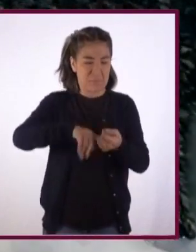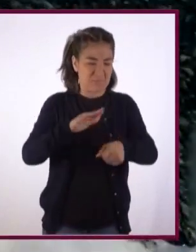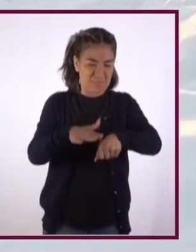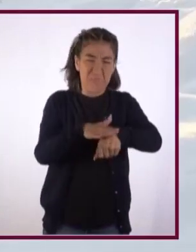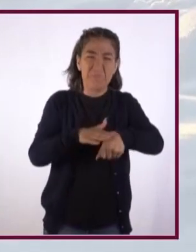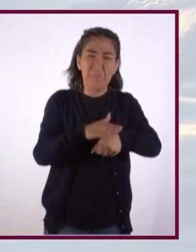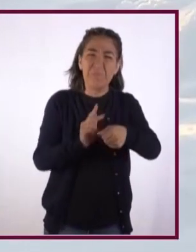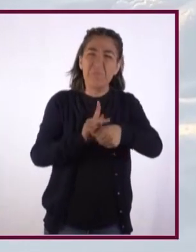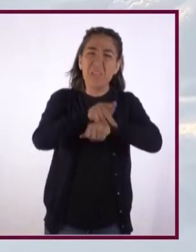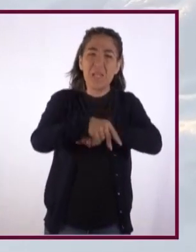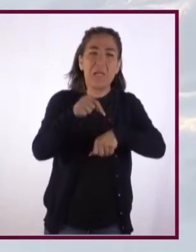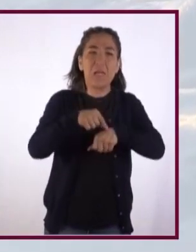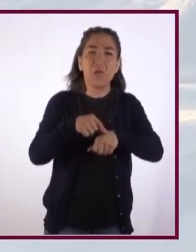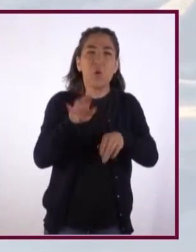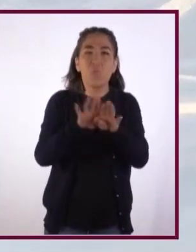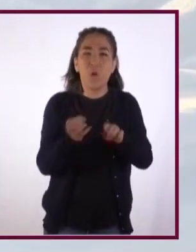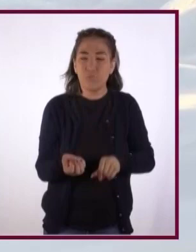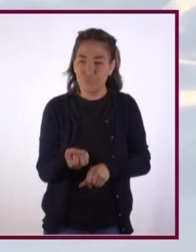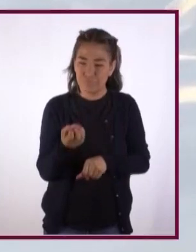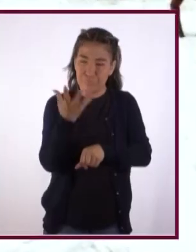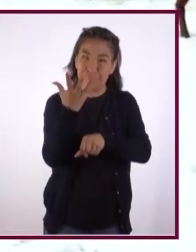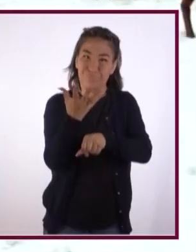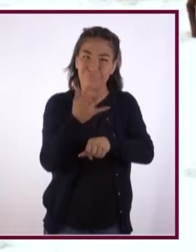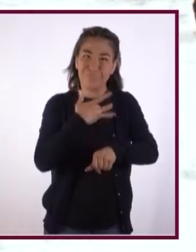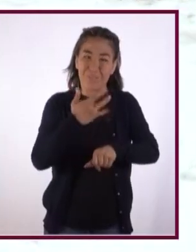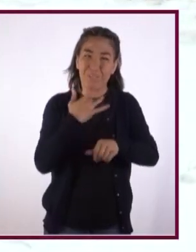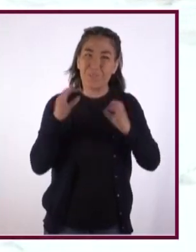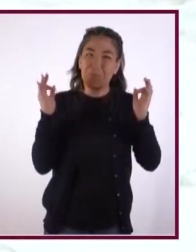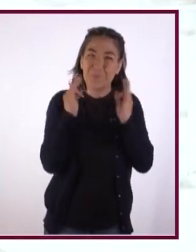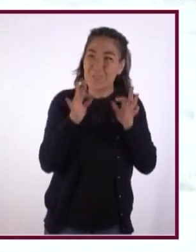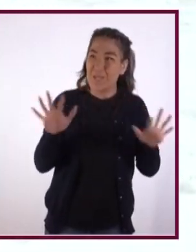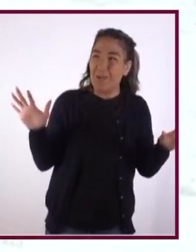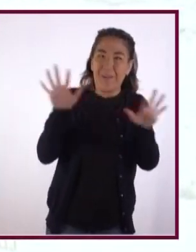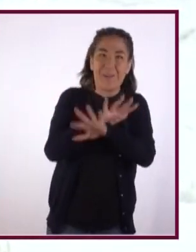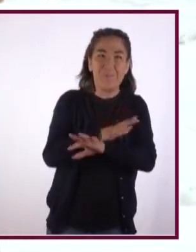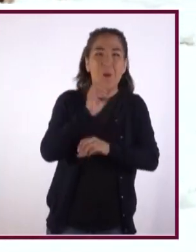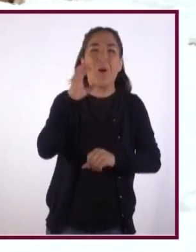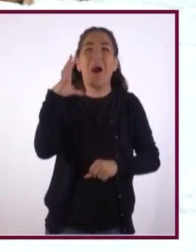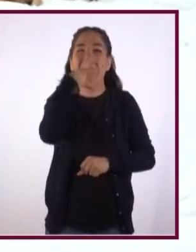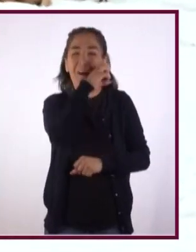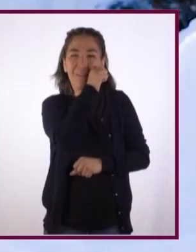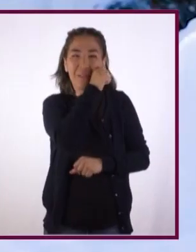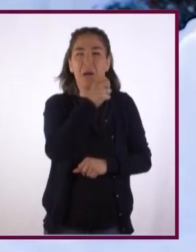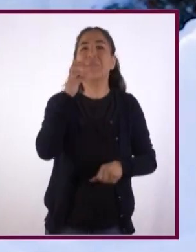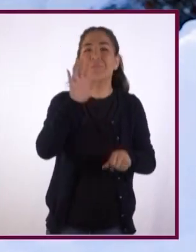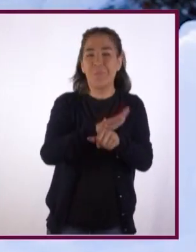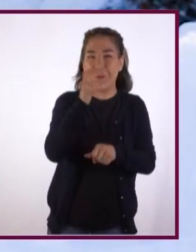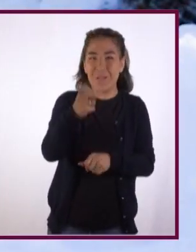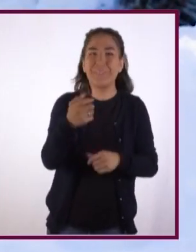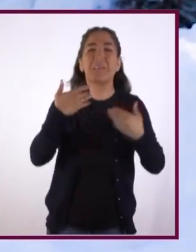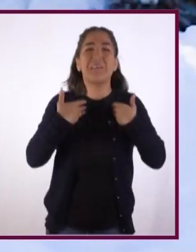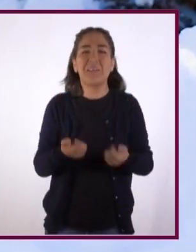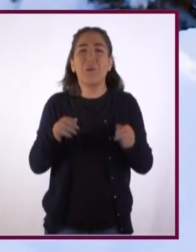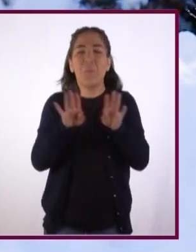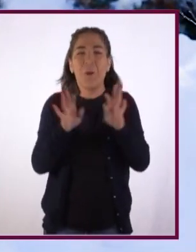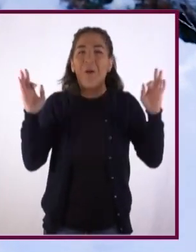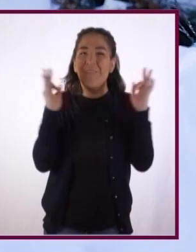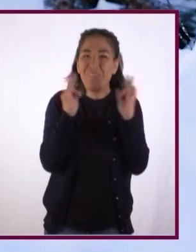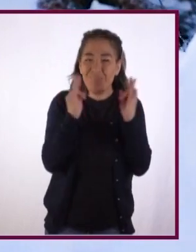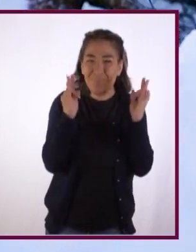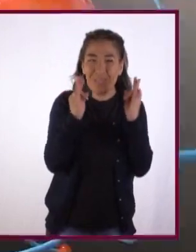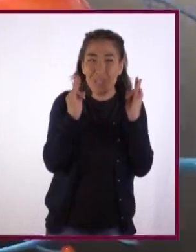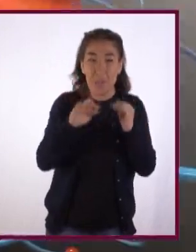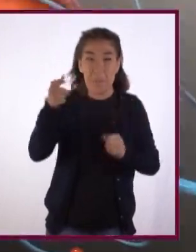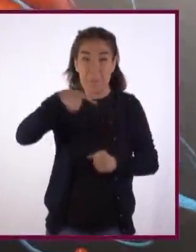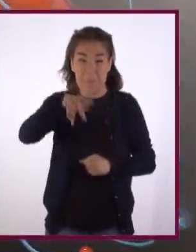unos receptores especiales que se encienden cuando notamos dicho cambio de temperatura. Por eso entendemos un concepto como